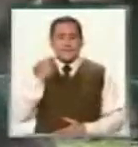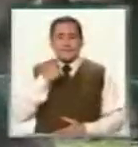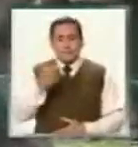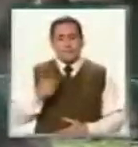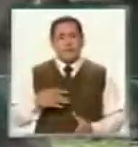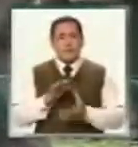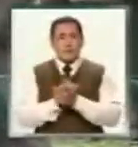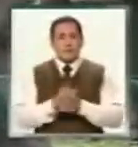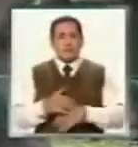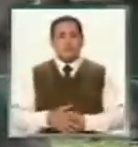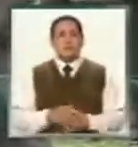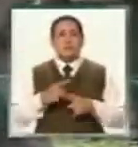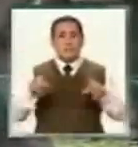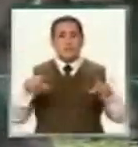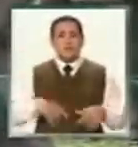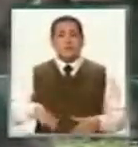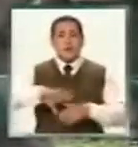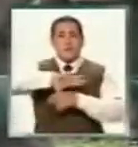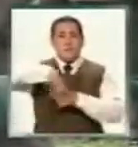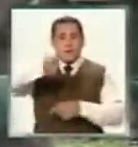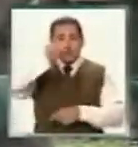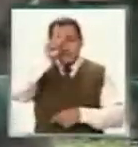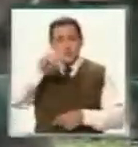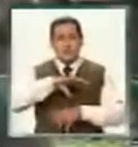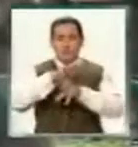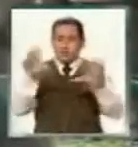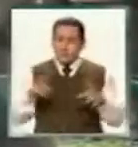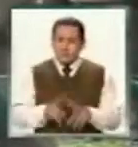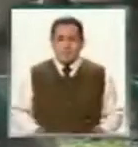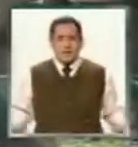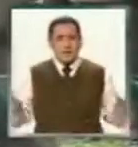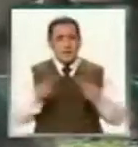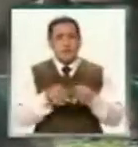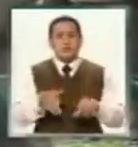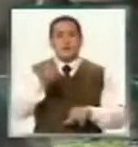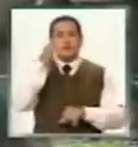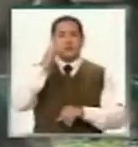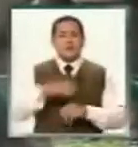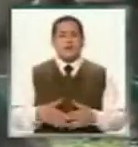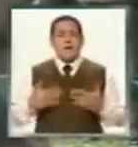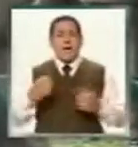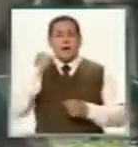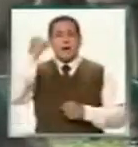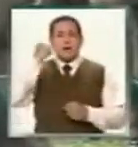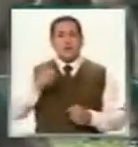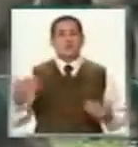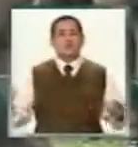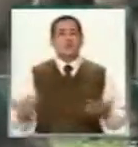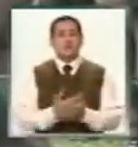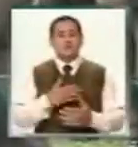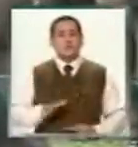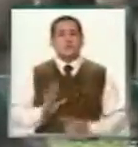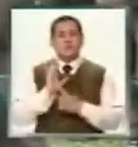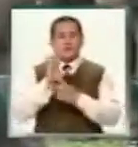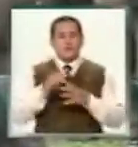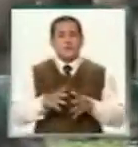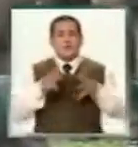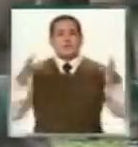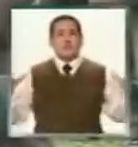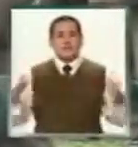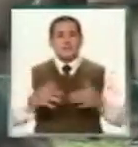amigo, pero a la patria, supremo valor después de Dios, ha ganado un nuevo exponente de su